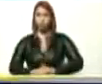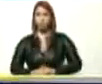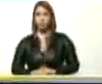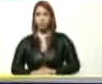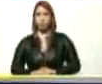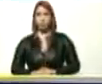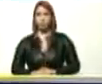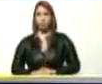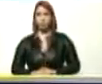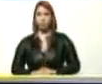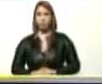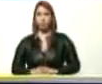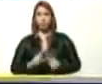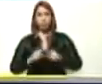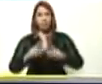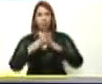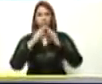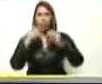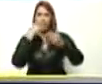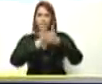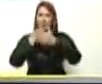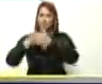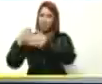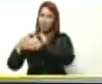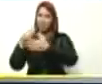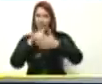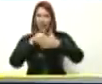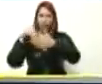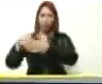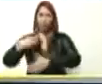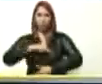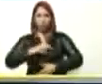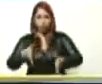para, todas las batallas electorales, que hemos ganado,